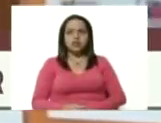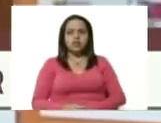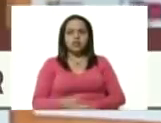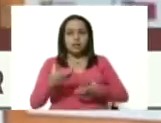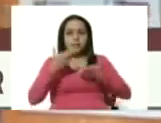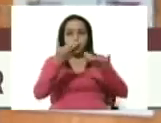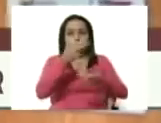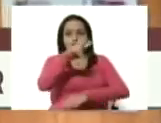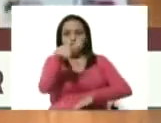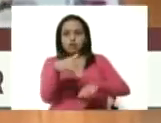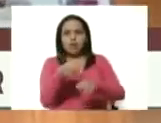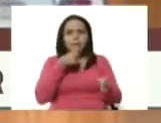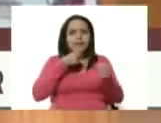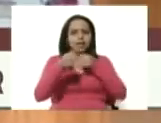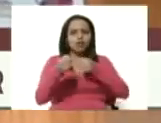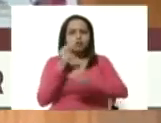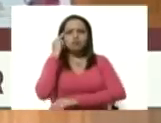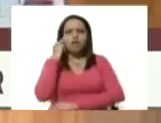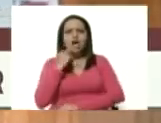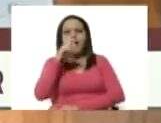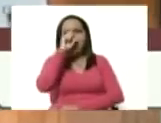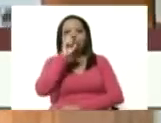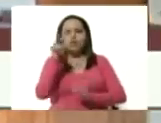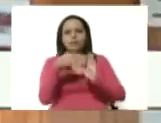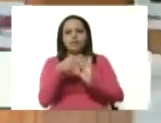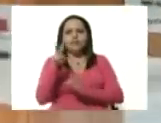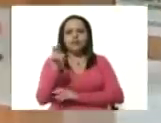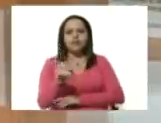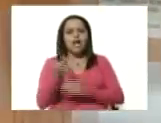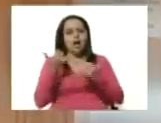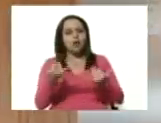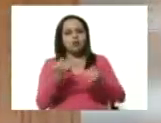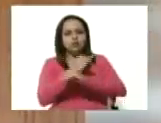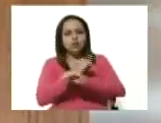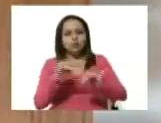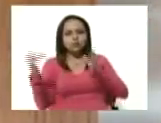Nacional de Periodismo Simón Bolívar 2020. De esta manera, despedimos esta transmisión.